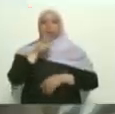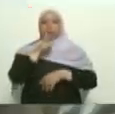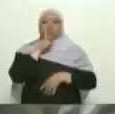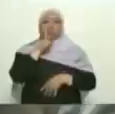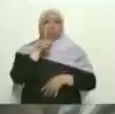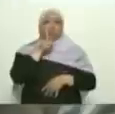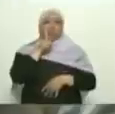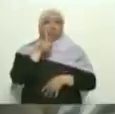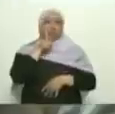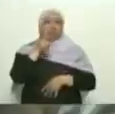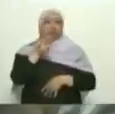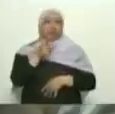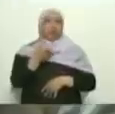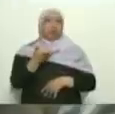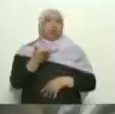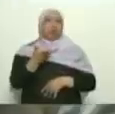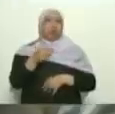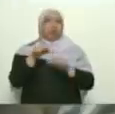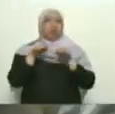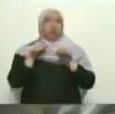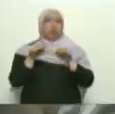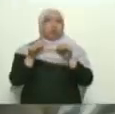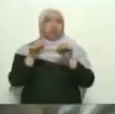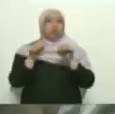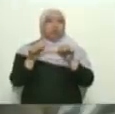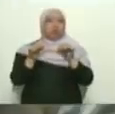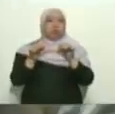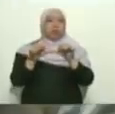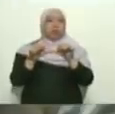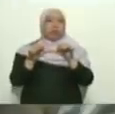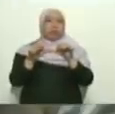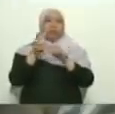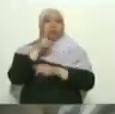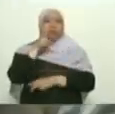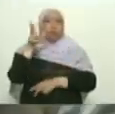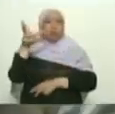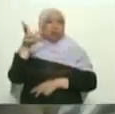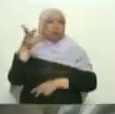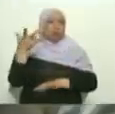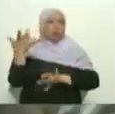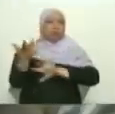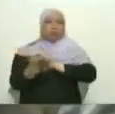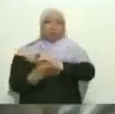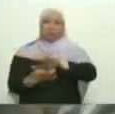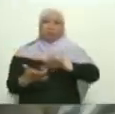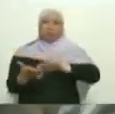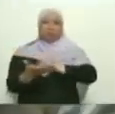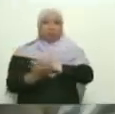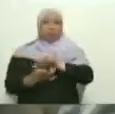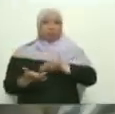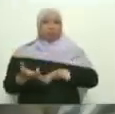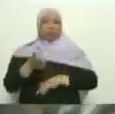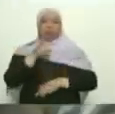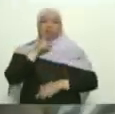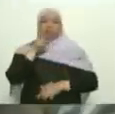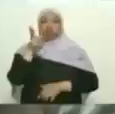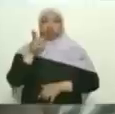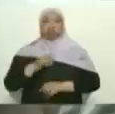infernal fase conspirativa, porque está llena de aditivos realmente